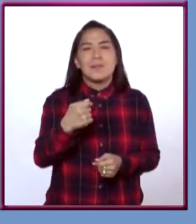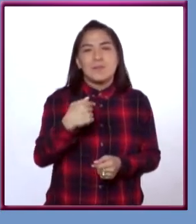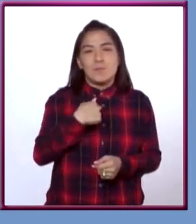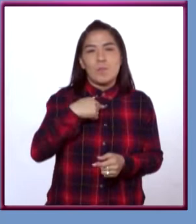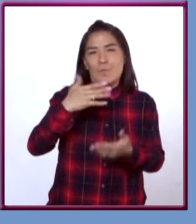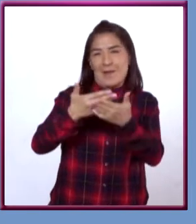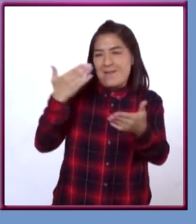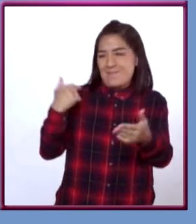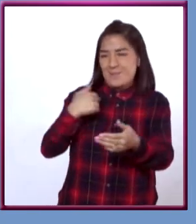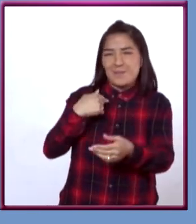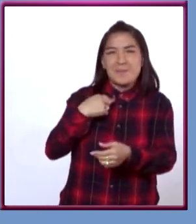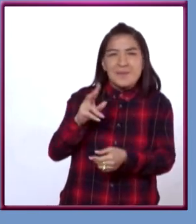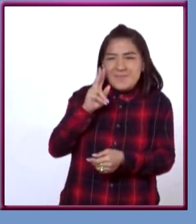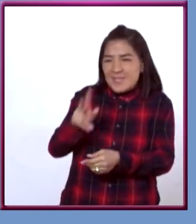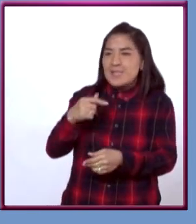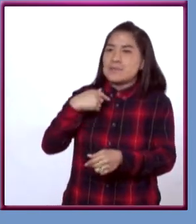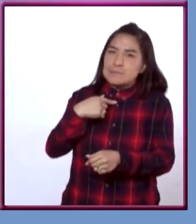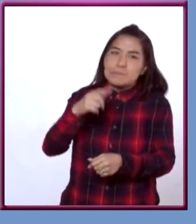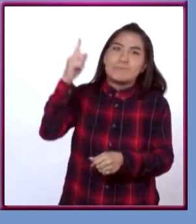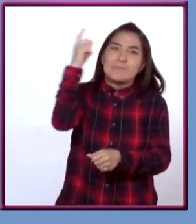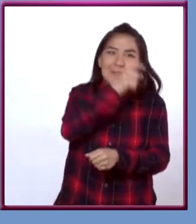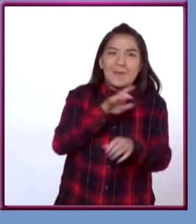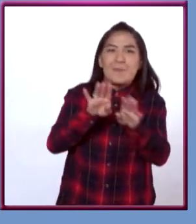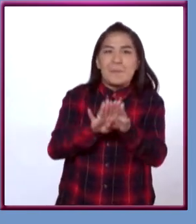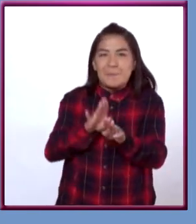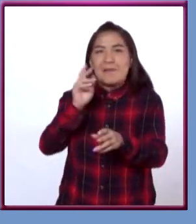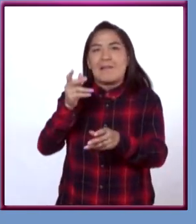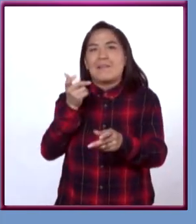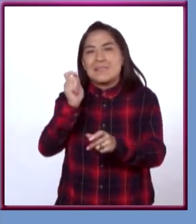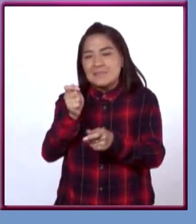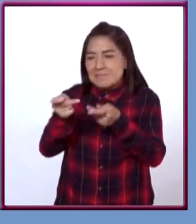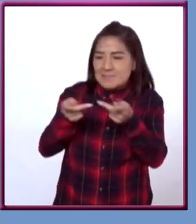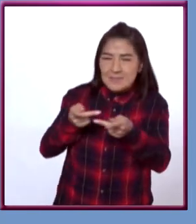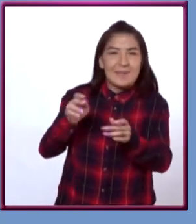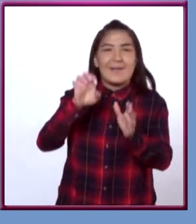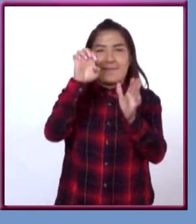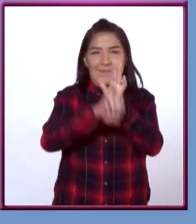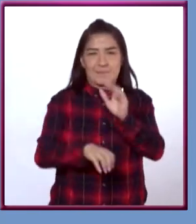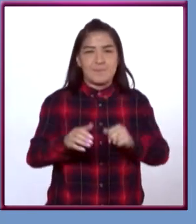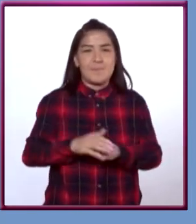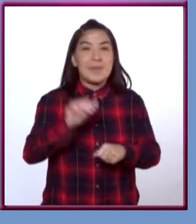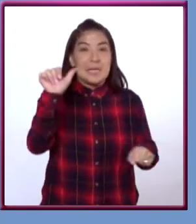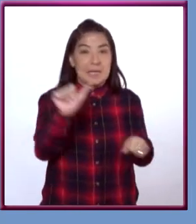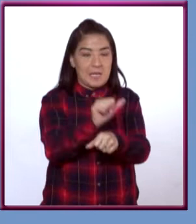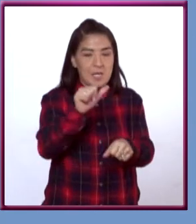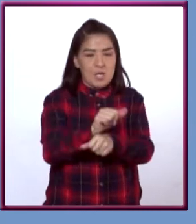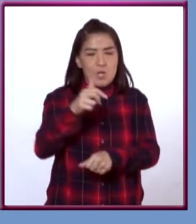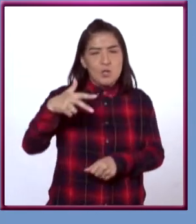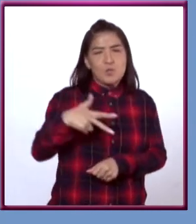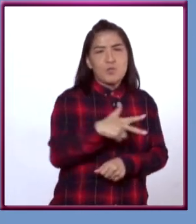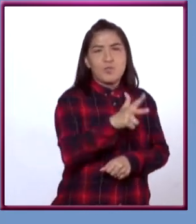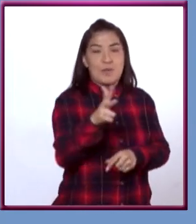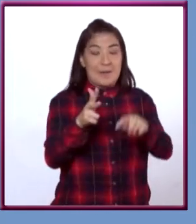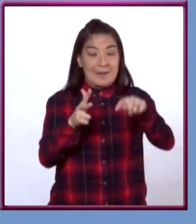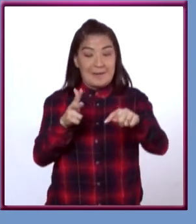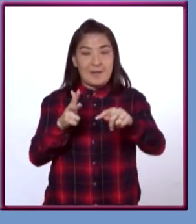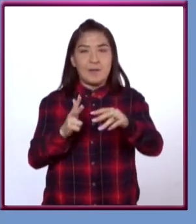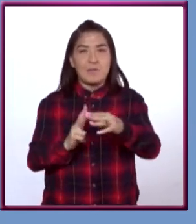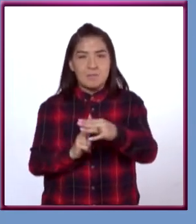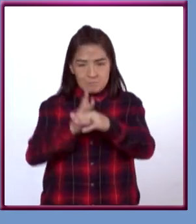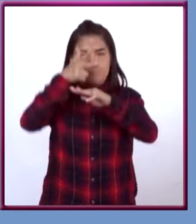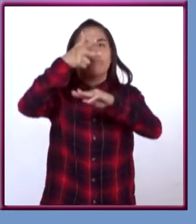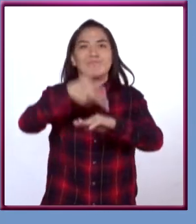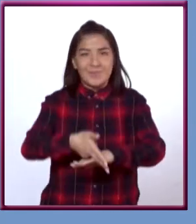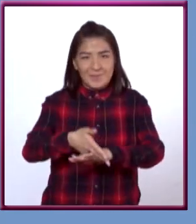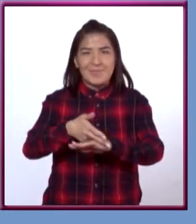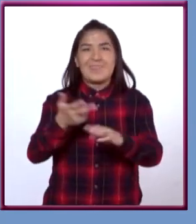sucedió hace poco tiempo y que tomó muchísimo tiempo resolver. Un automóvil que va avanzando y pasa por un bache o pasa por